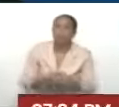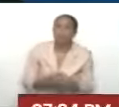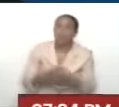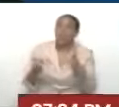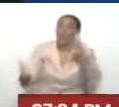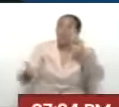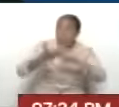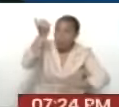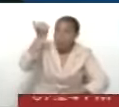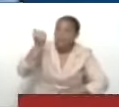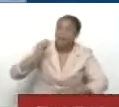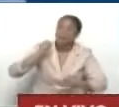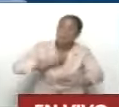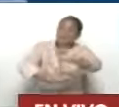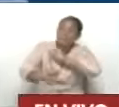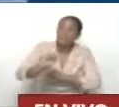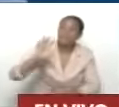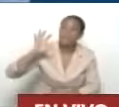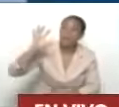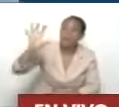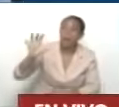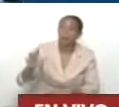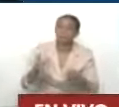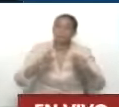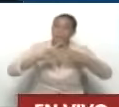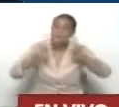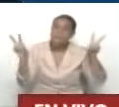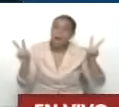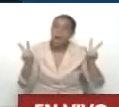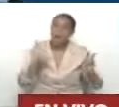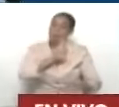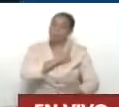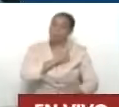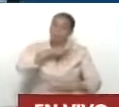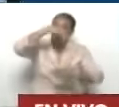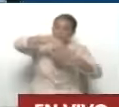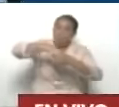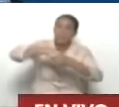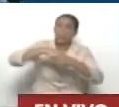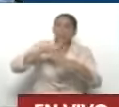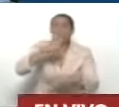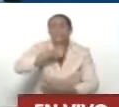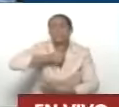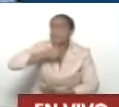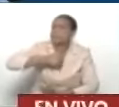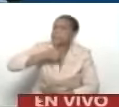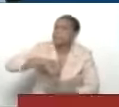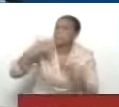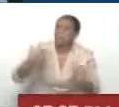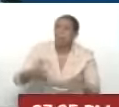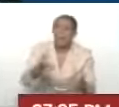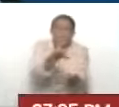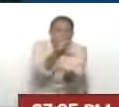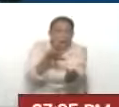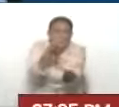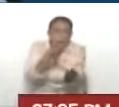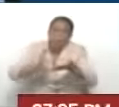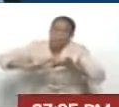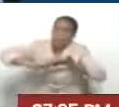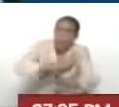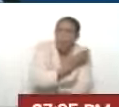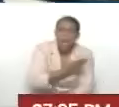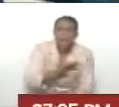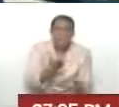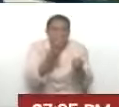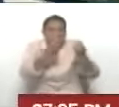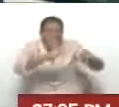lograr y defender la paz. Primer consenso, la estabilidad interna. ¿Cuánto costó? Vencer las guarimbas, vencer las